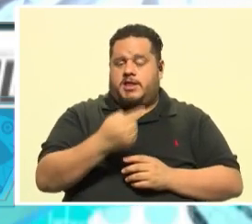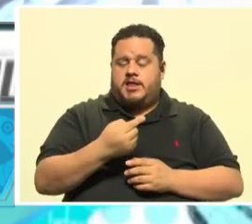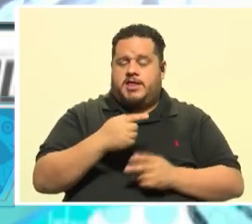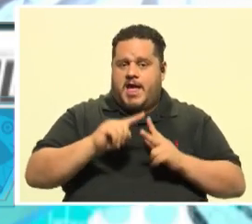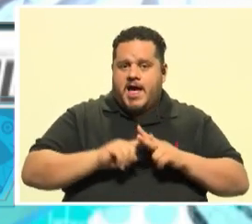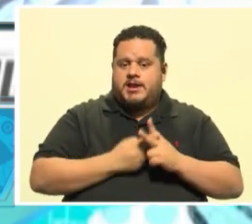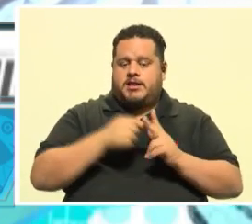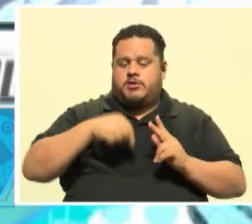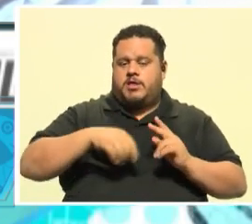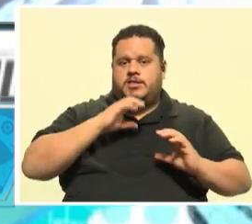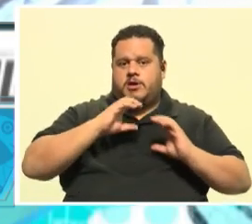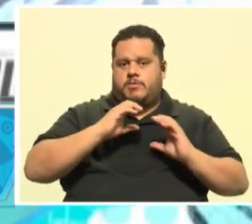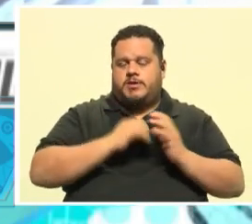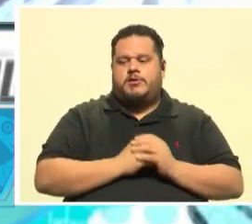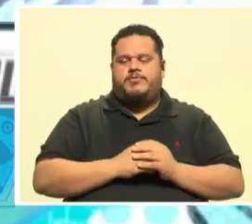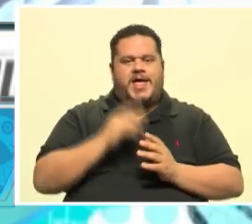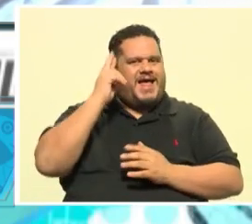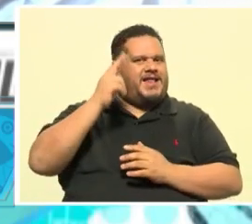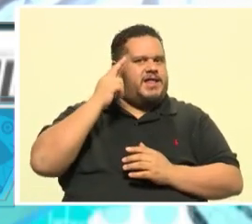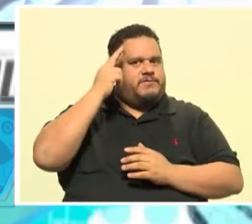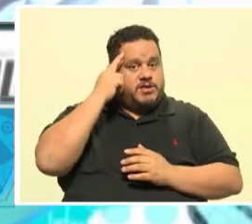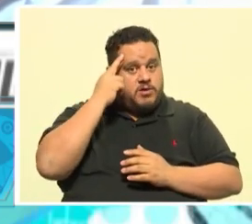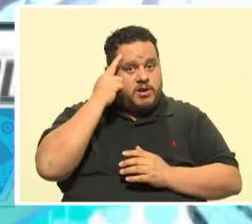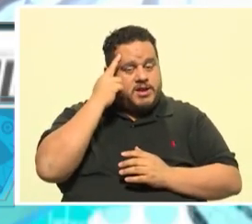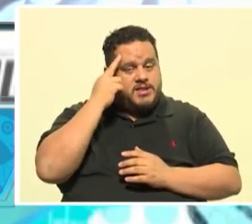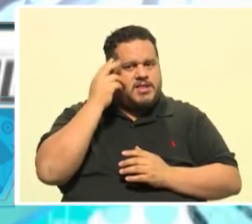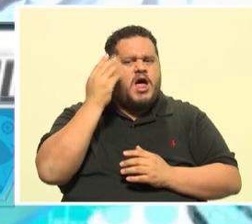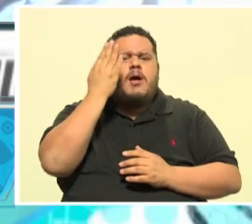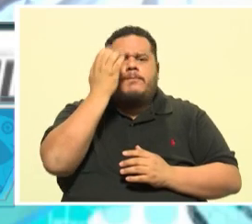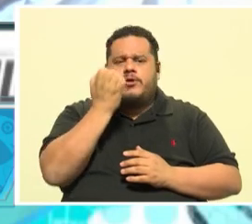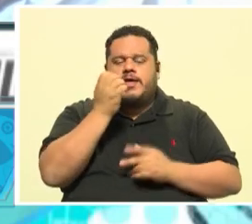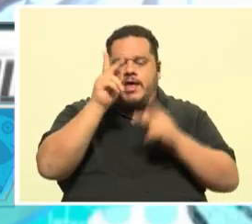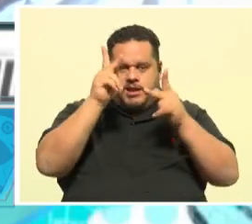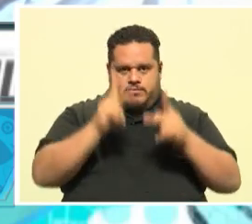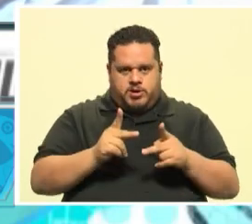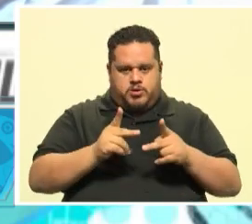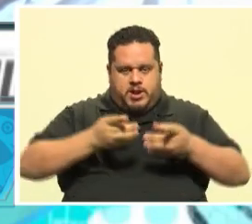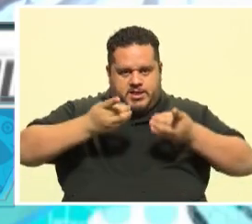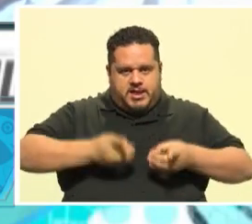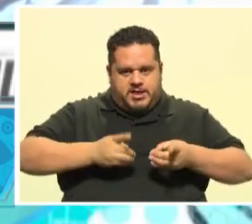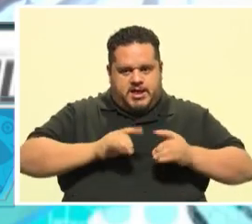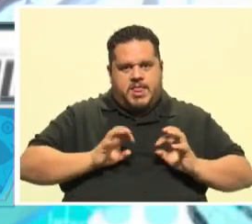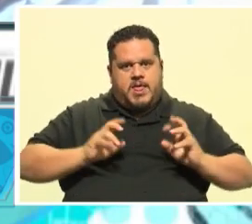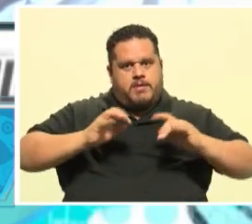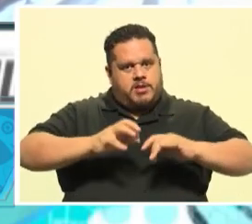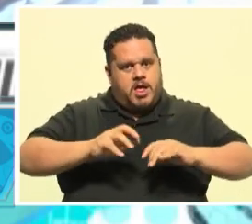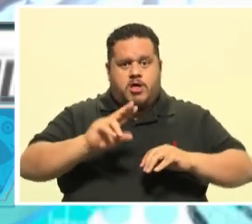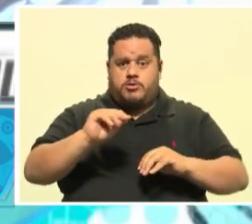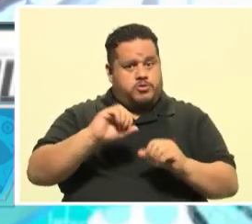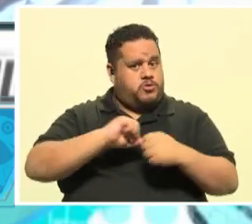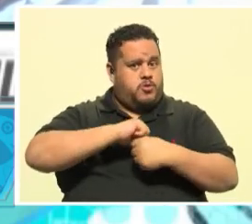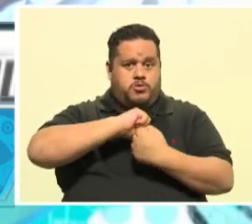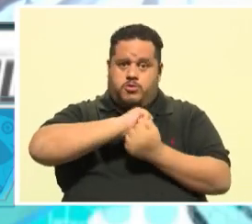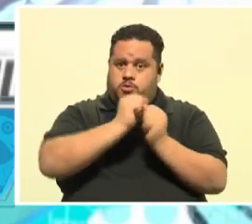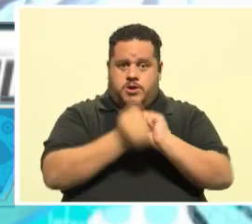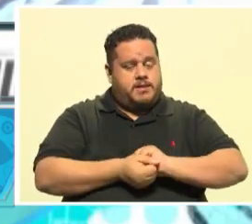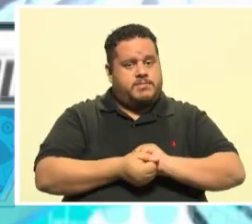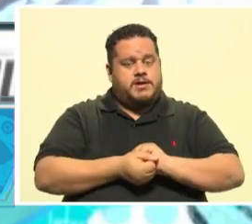entre la protección y, por otra parte, separar la protección de